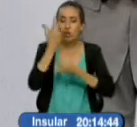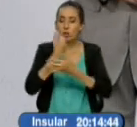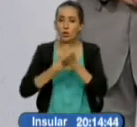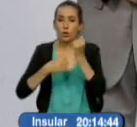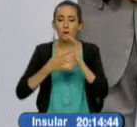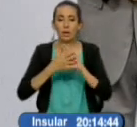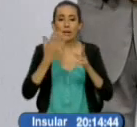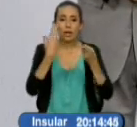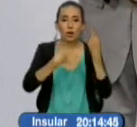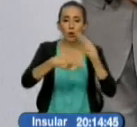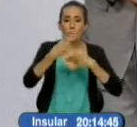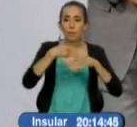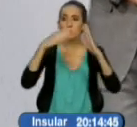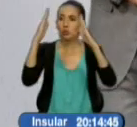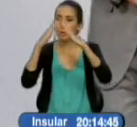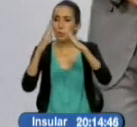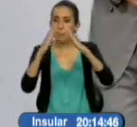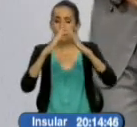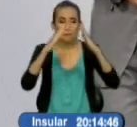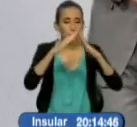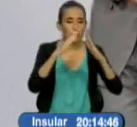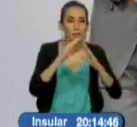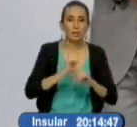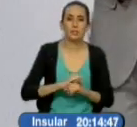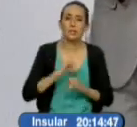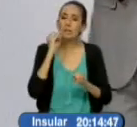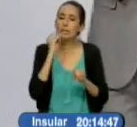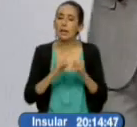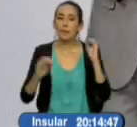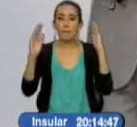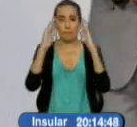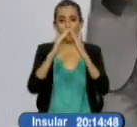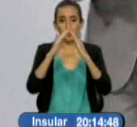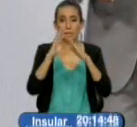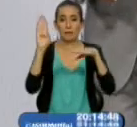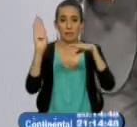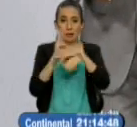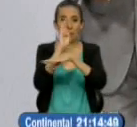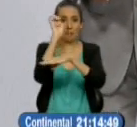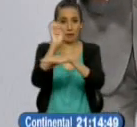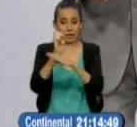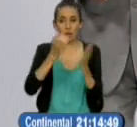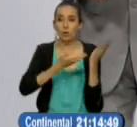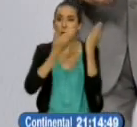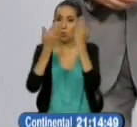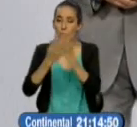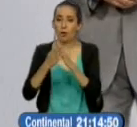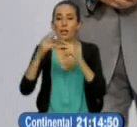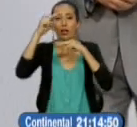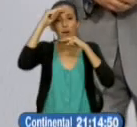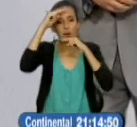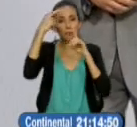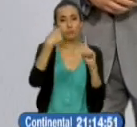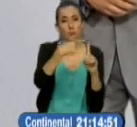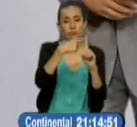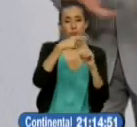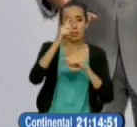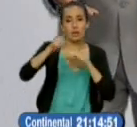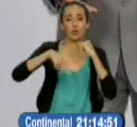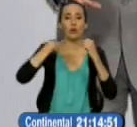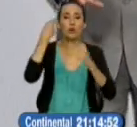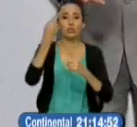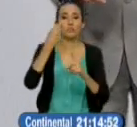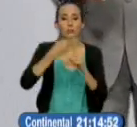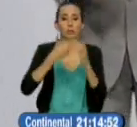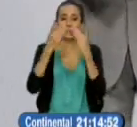y servicios. De hecho, vivienda será el último eje en el cual Ban Ecuador también presentará buenas noticias en los próximos meses.